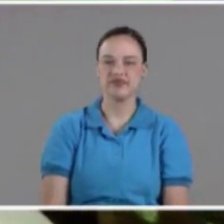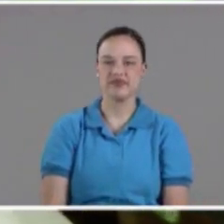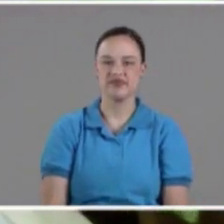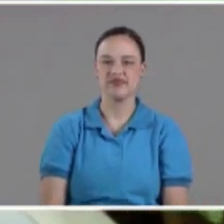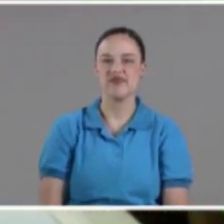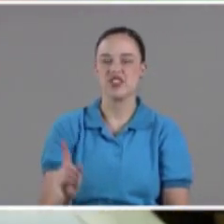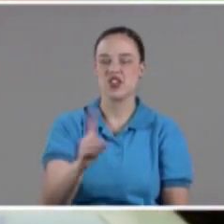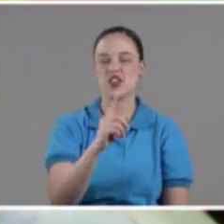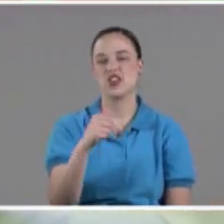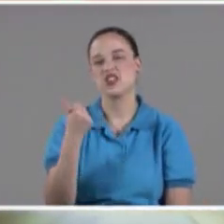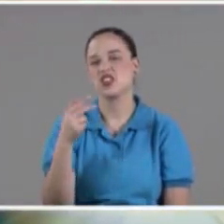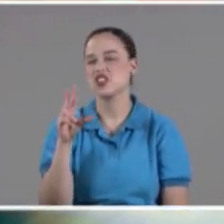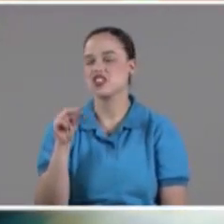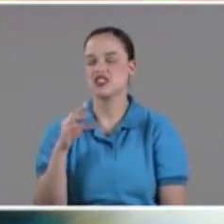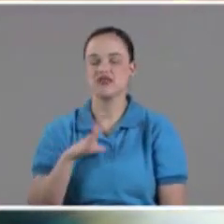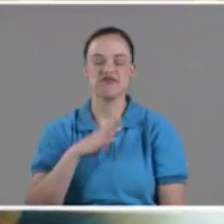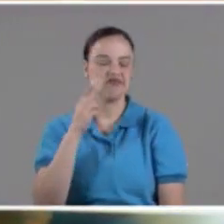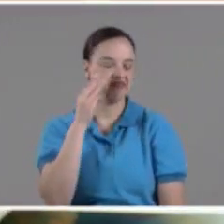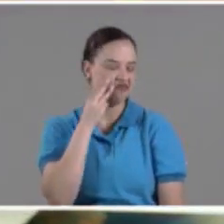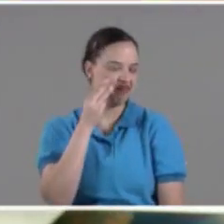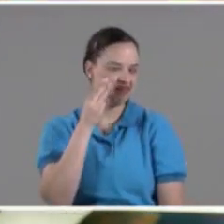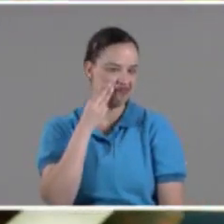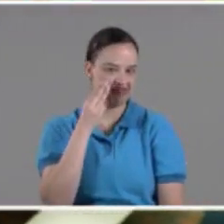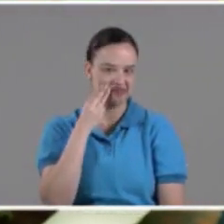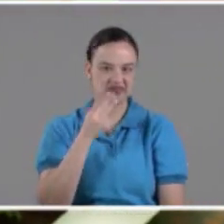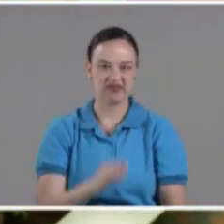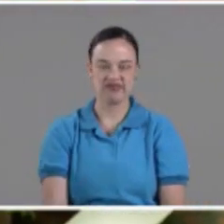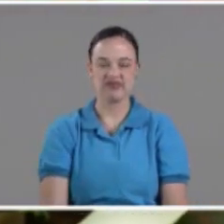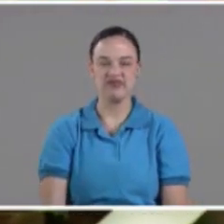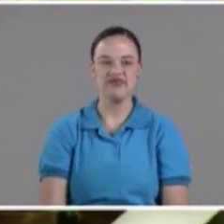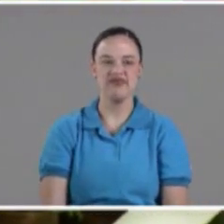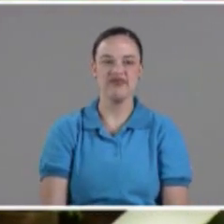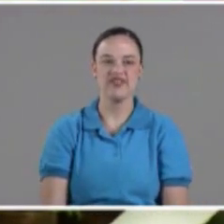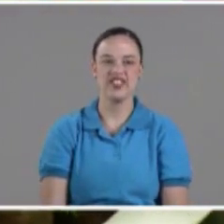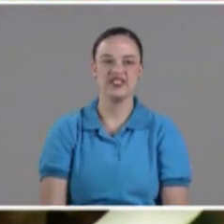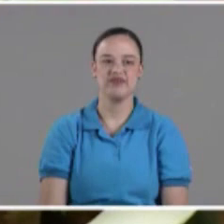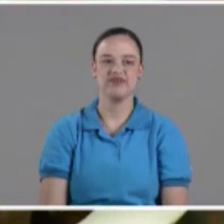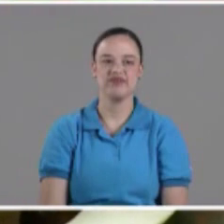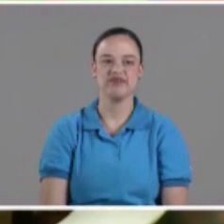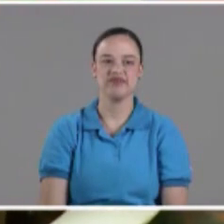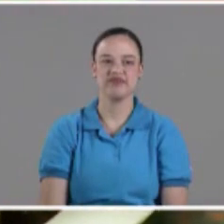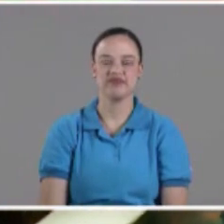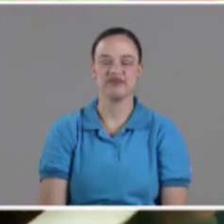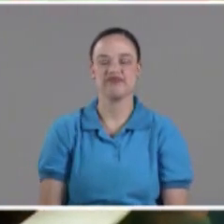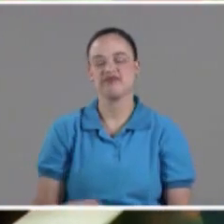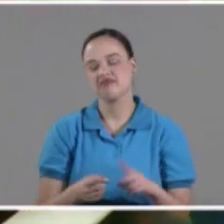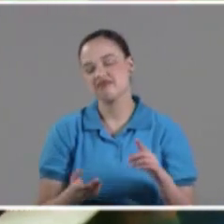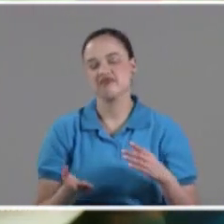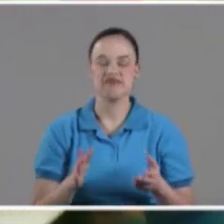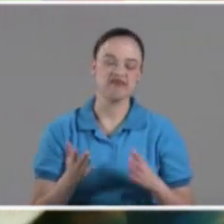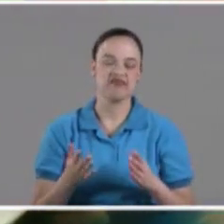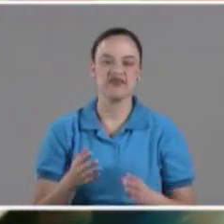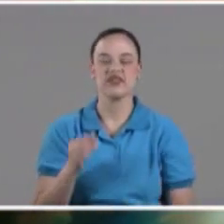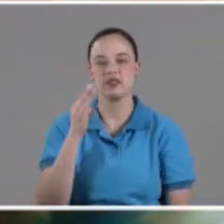todos los demás no tenían nada o si tienen nada pues la nana también andaba ahí protestando